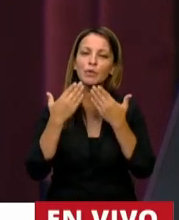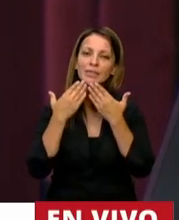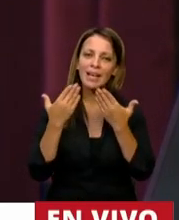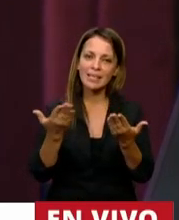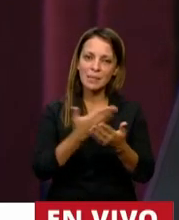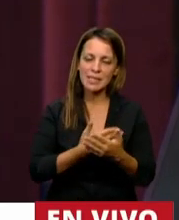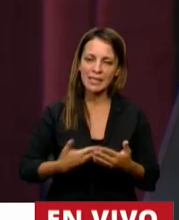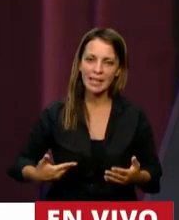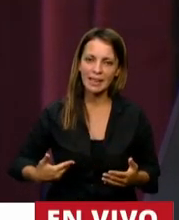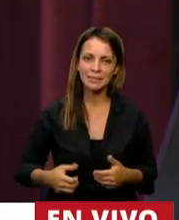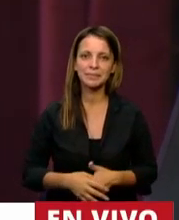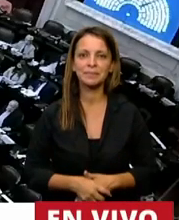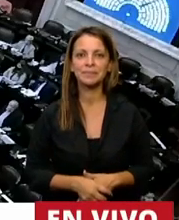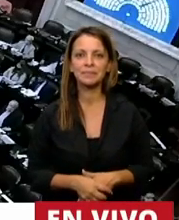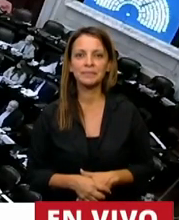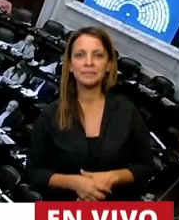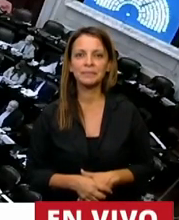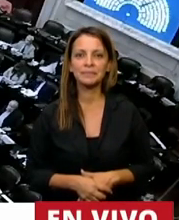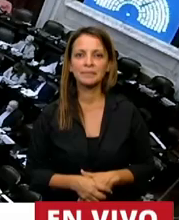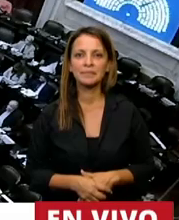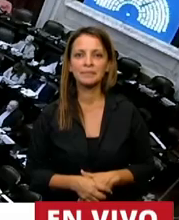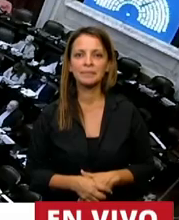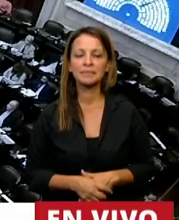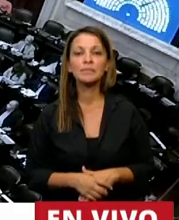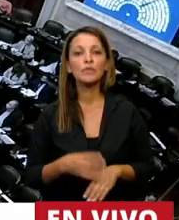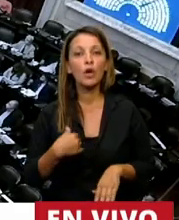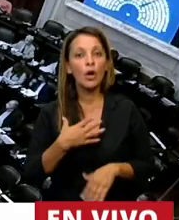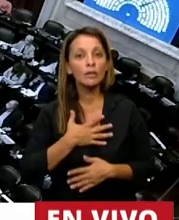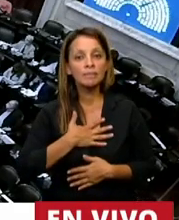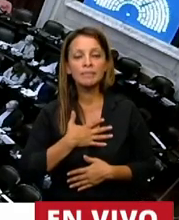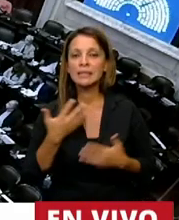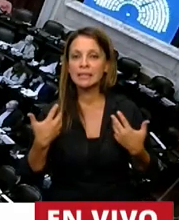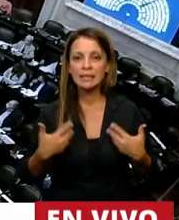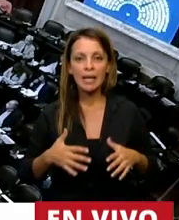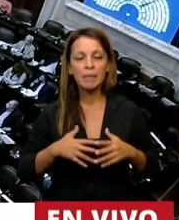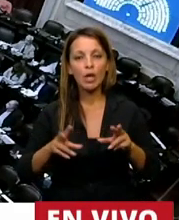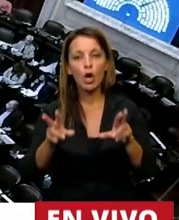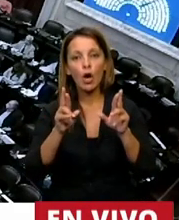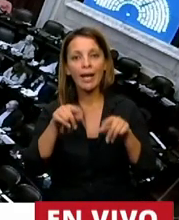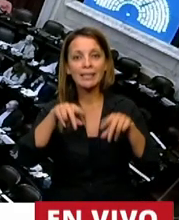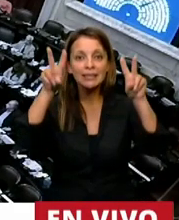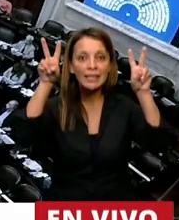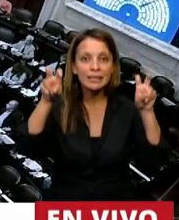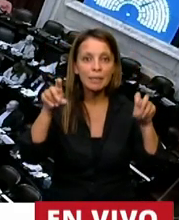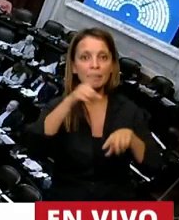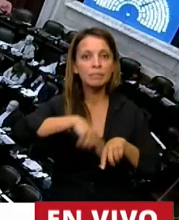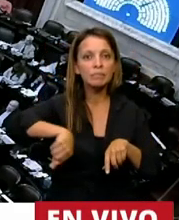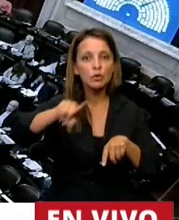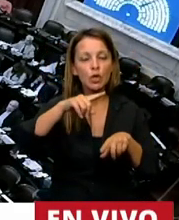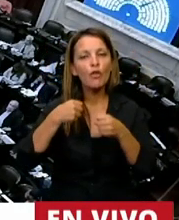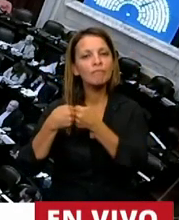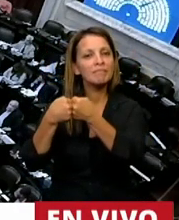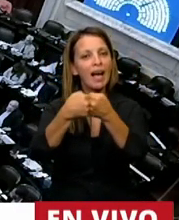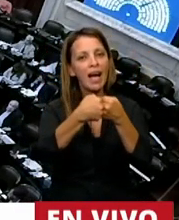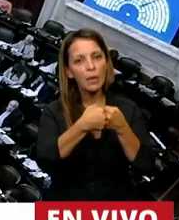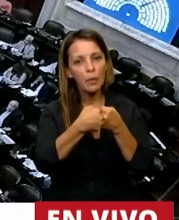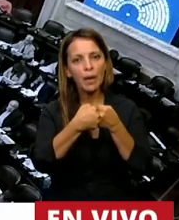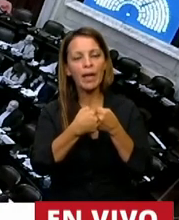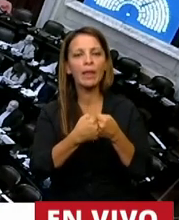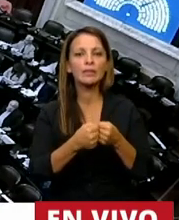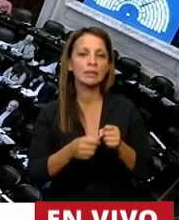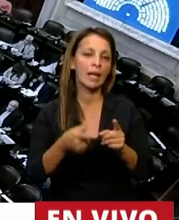Gracias, Presidenta. Aspiro sinceramente a que este tema que vengo a traer podamos estar todos de acuerdo y salir de la cancha embarrada